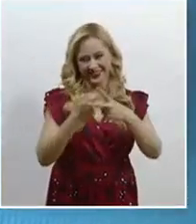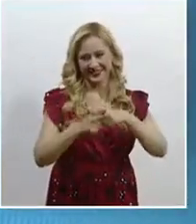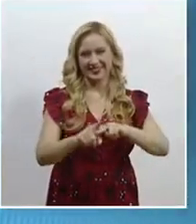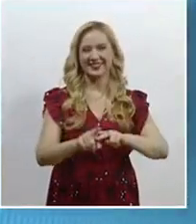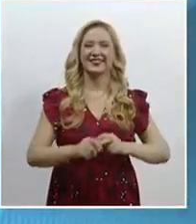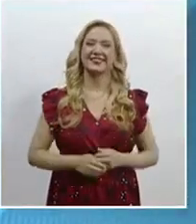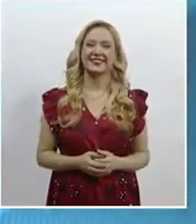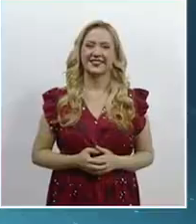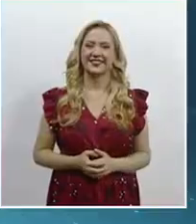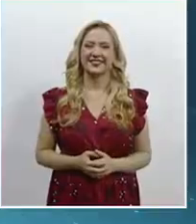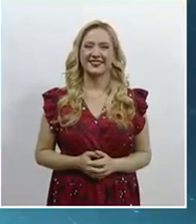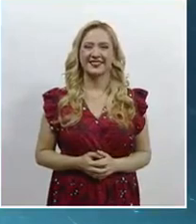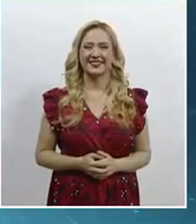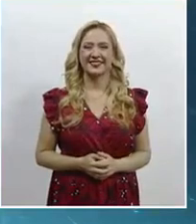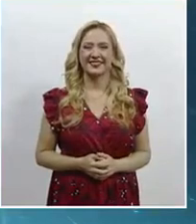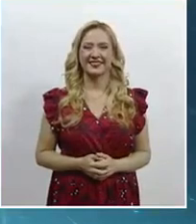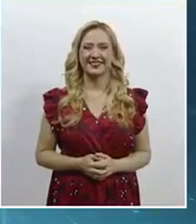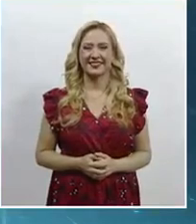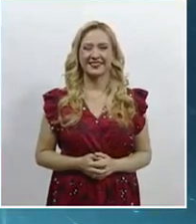Comenzamos.